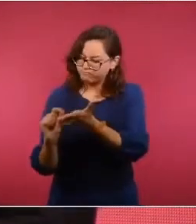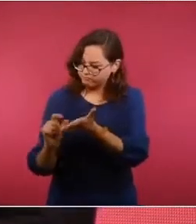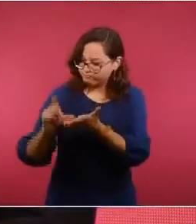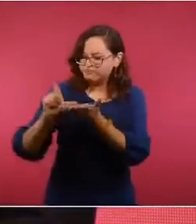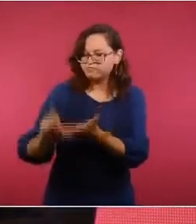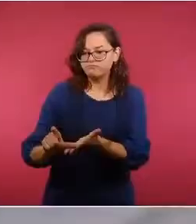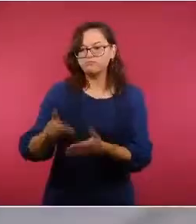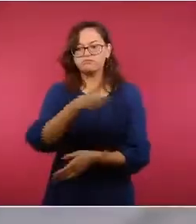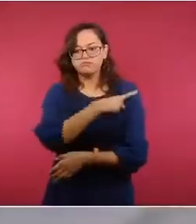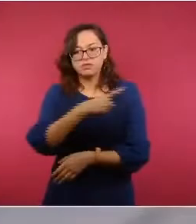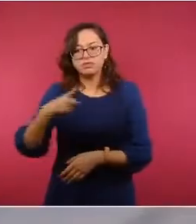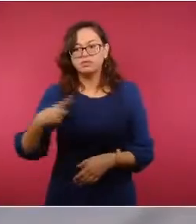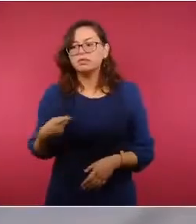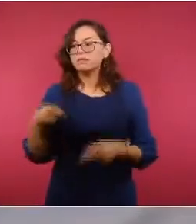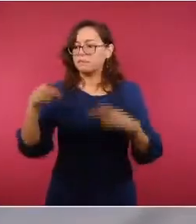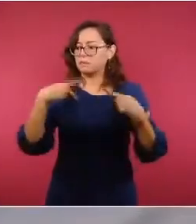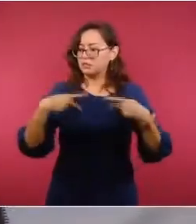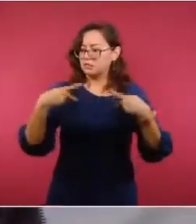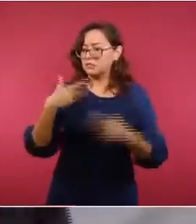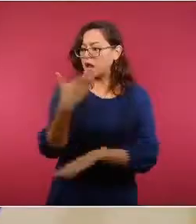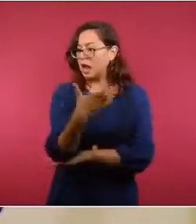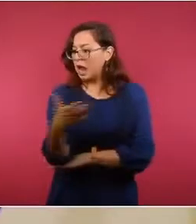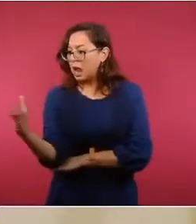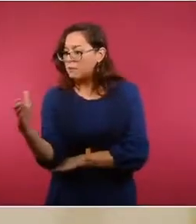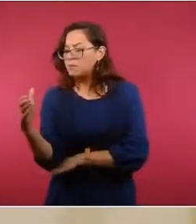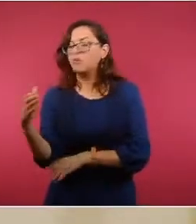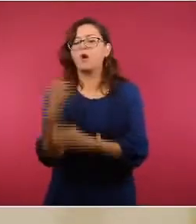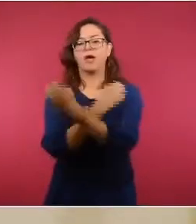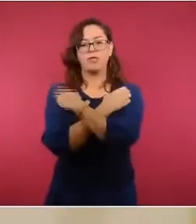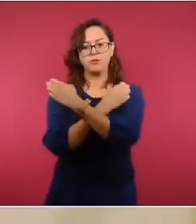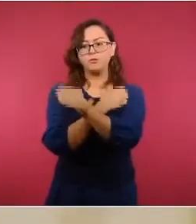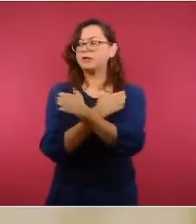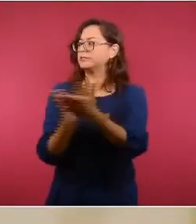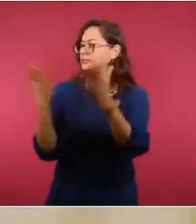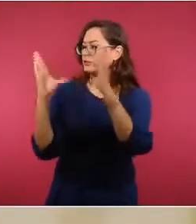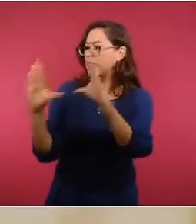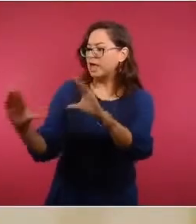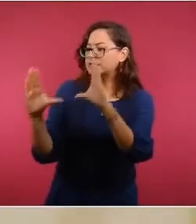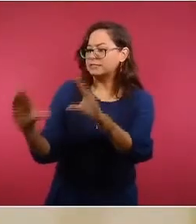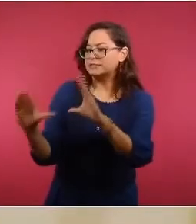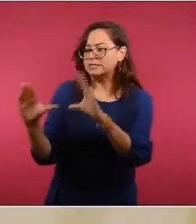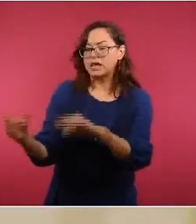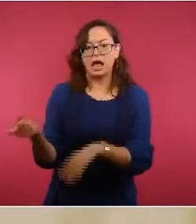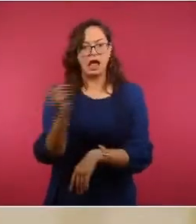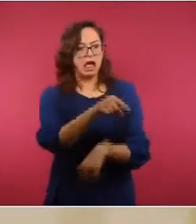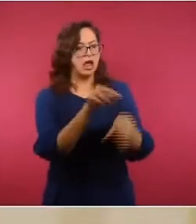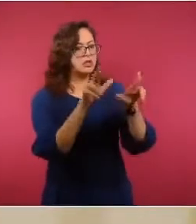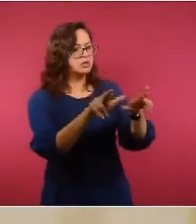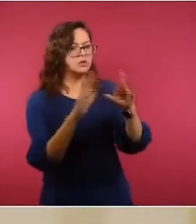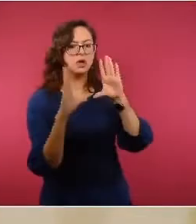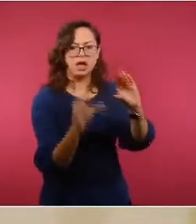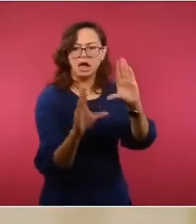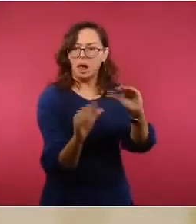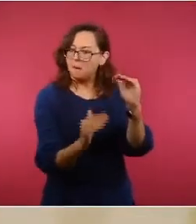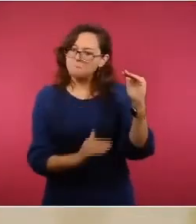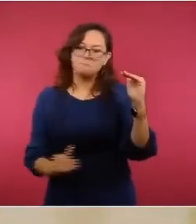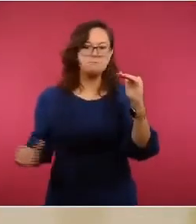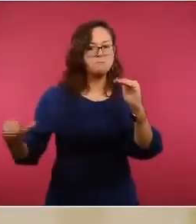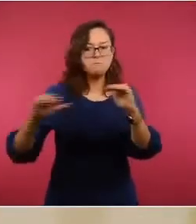que se eduque al hijo del campesino igual que al hijo del más rico hacendado,